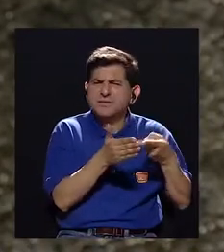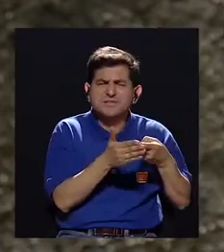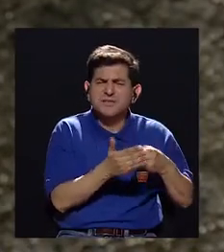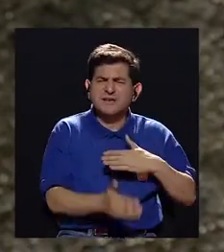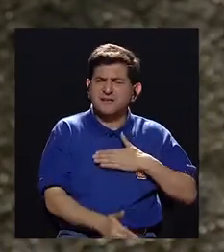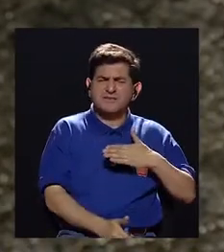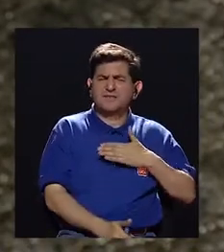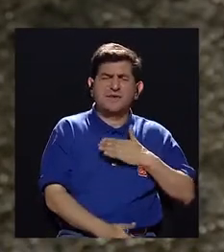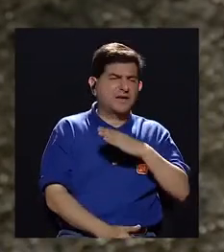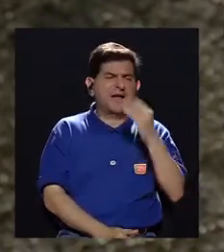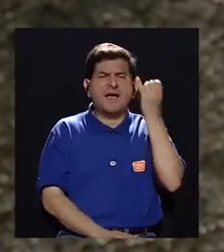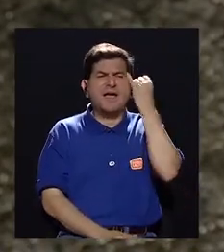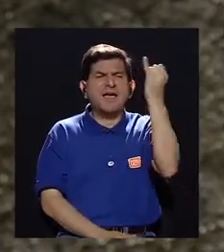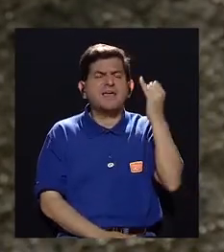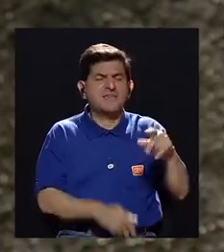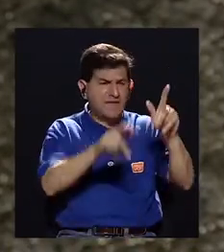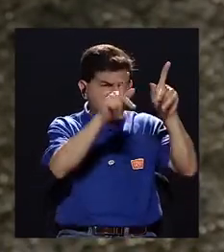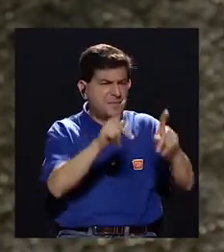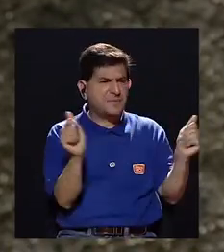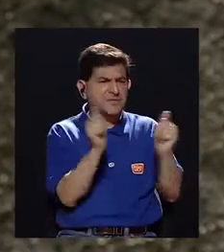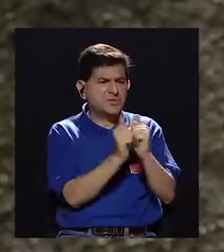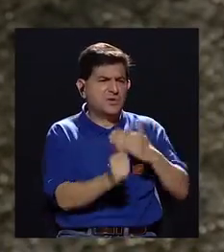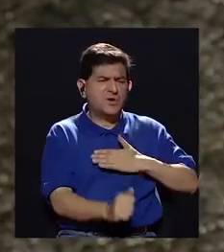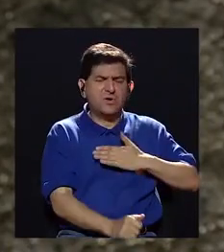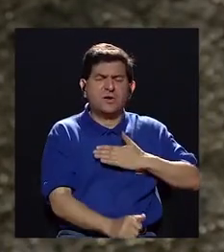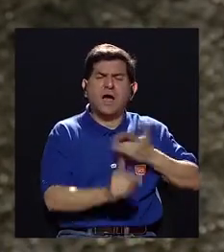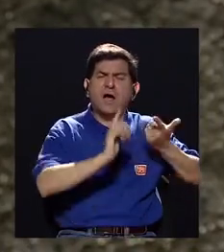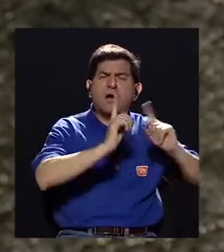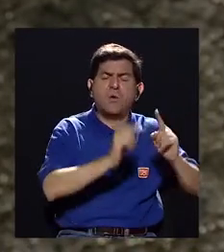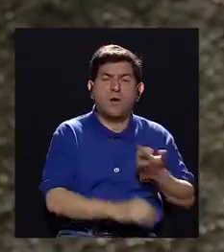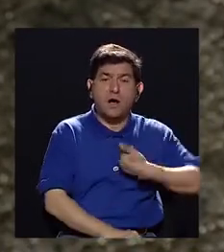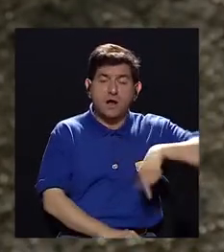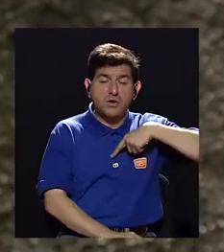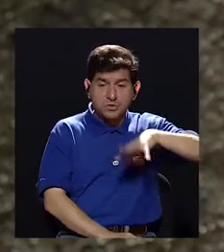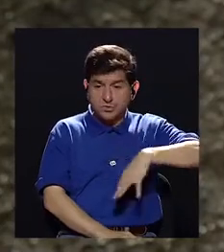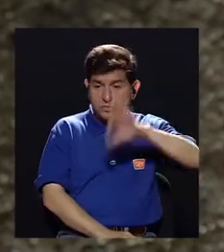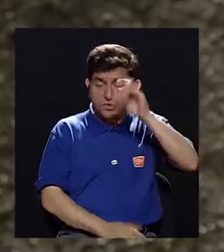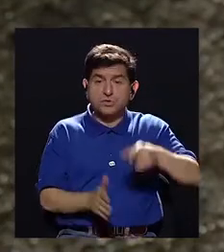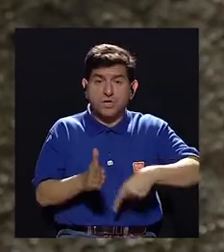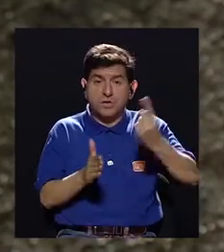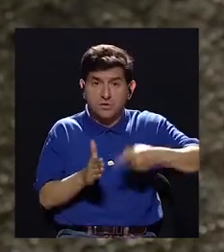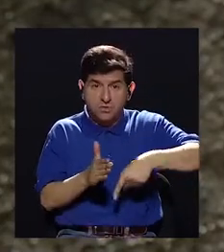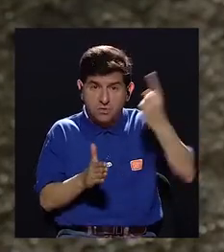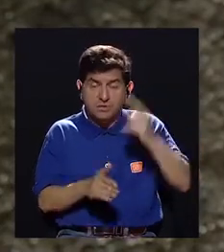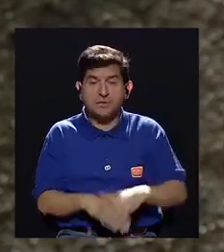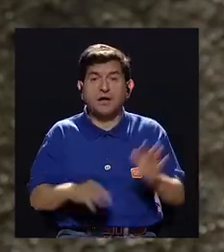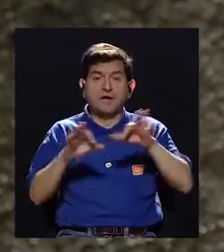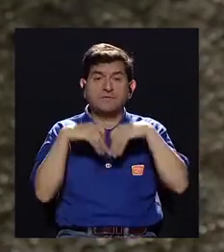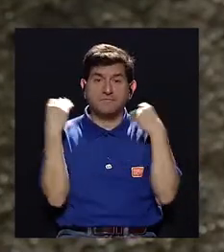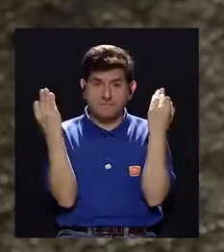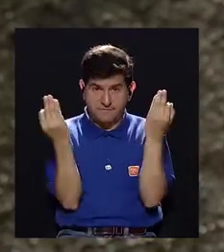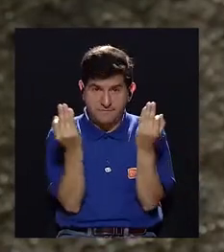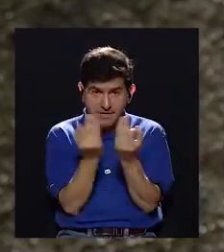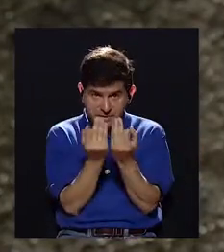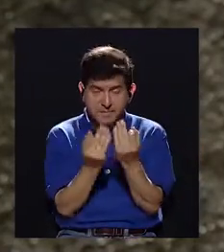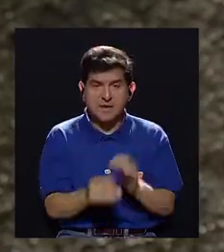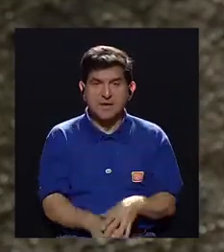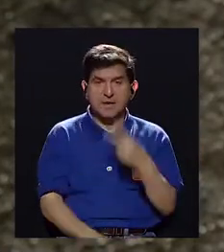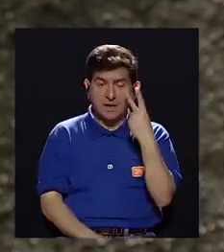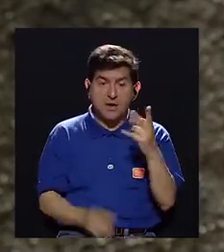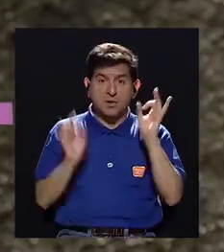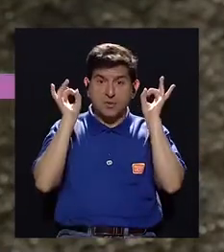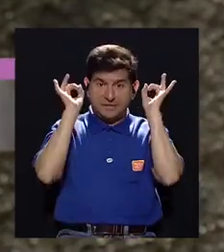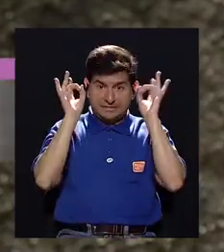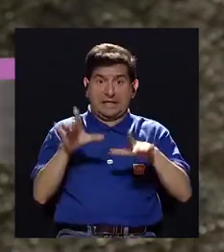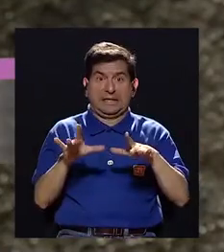y qué imagen tiene del paciente asmático? Porque lo que nosotros encontramos muchas veces es que la familia lo ve